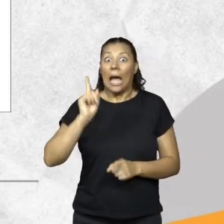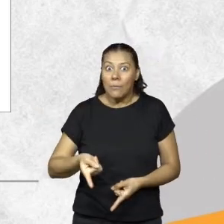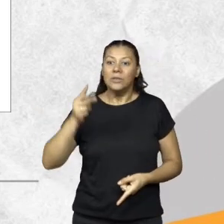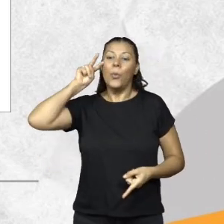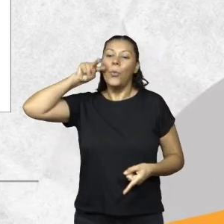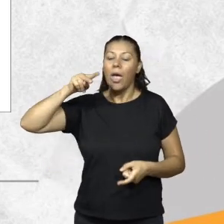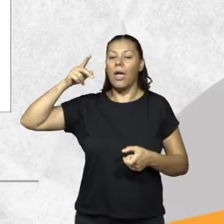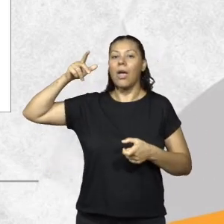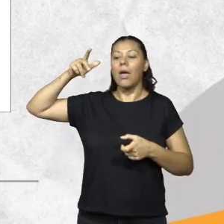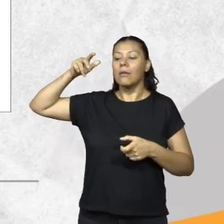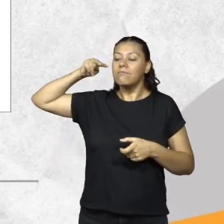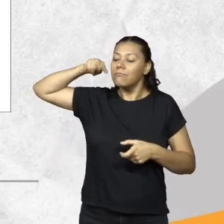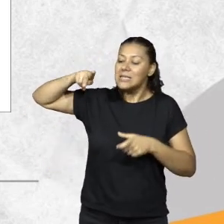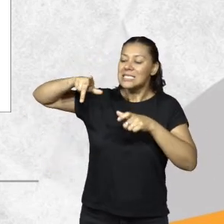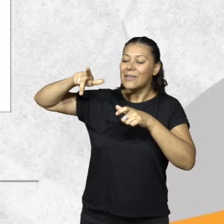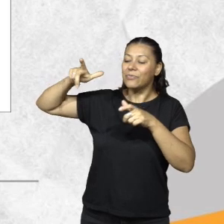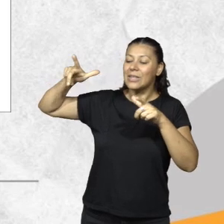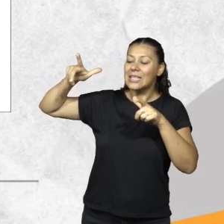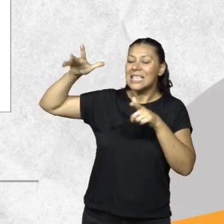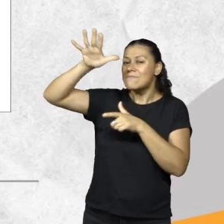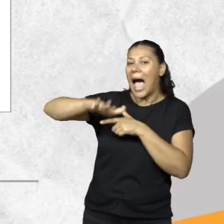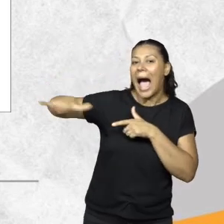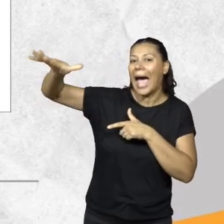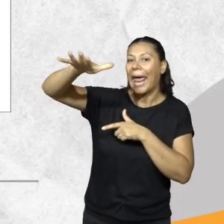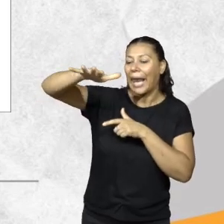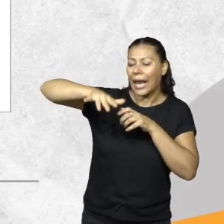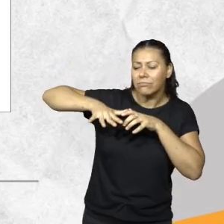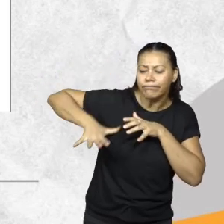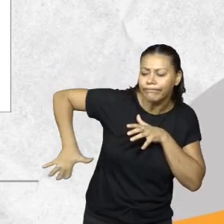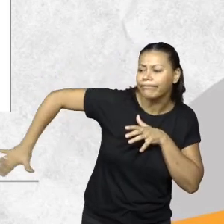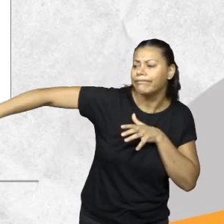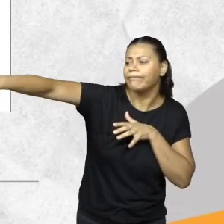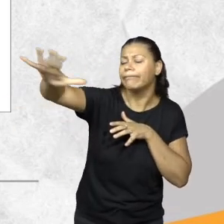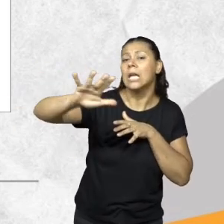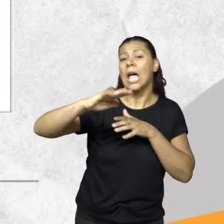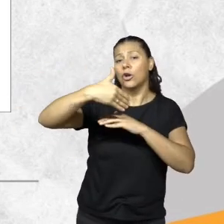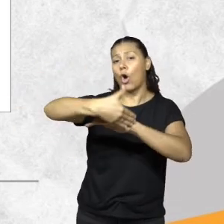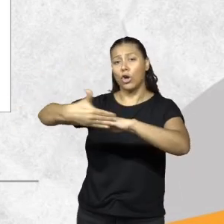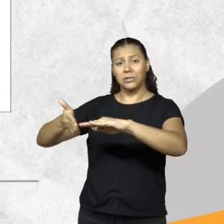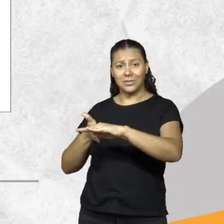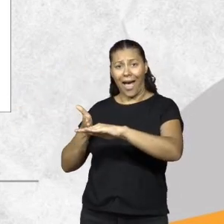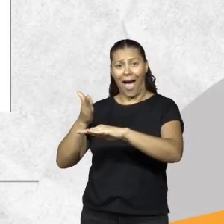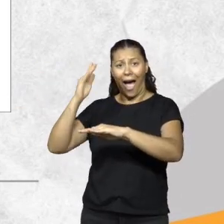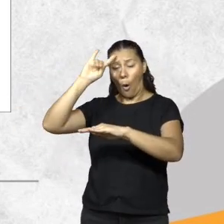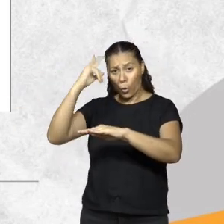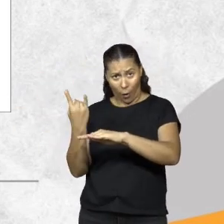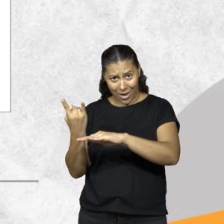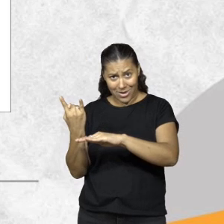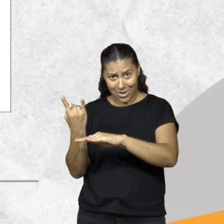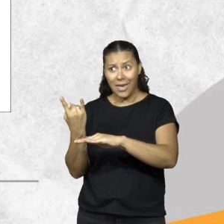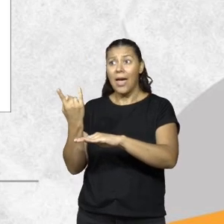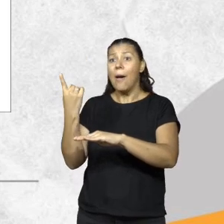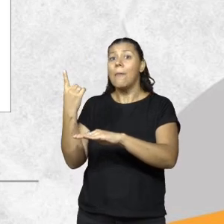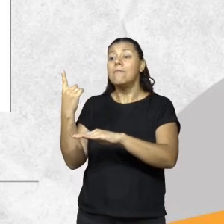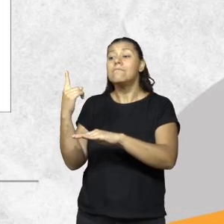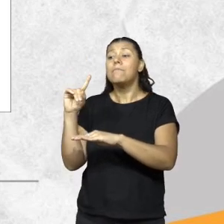Madero, etcétera. O sea, como que lo común era que pasaran en el lado de la costa del Uruguay, pero como que no habían llegado a esta parte del